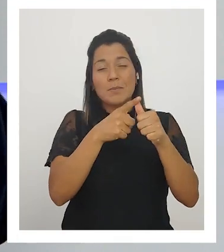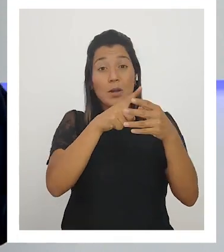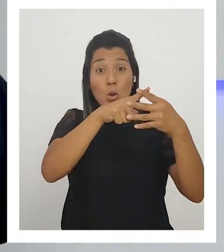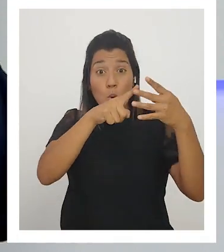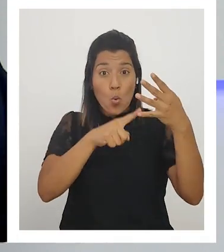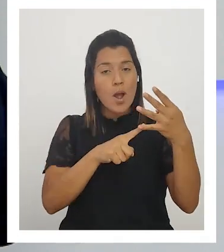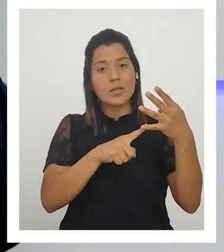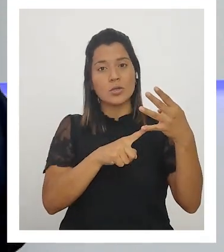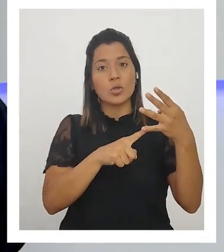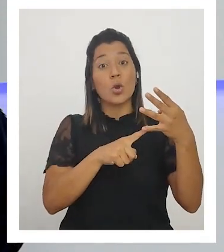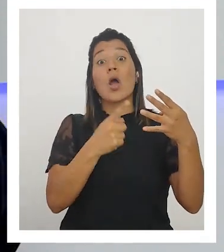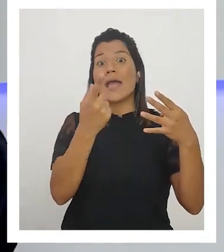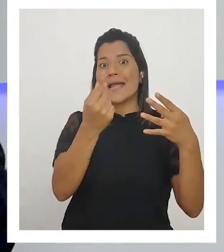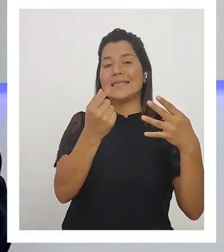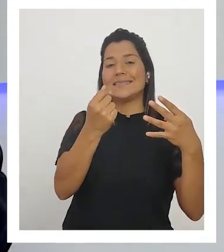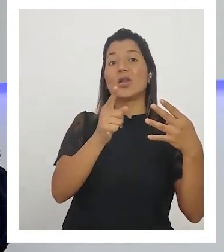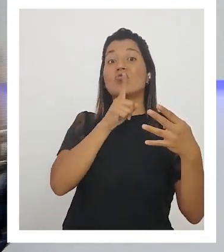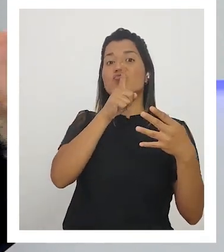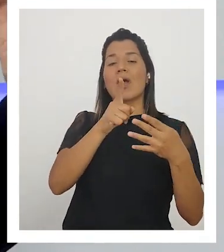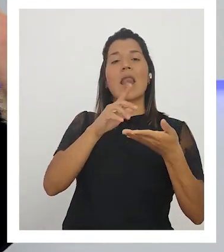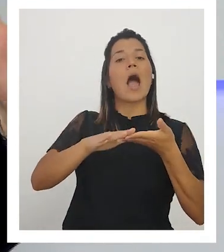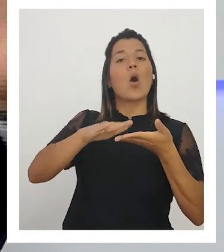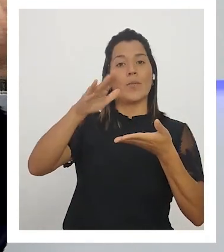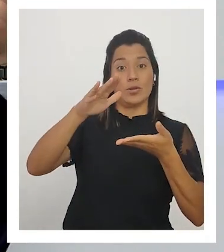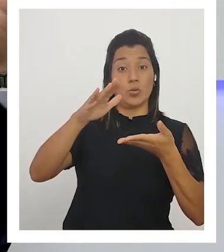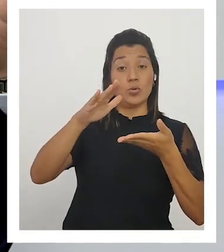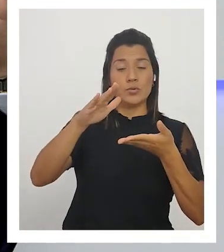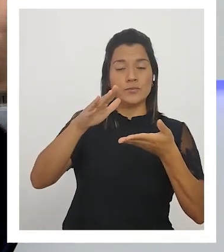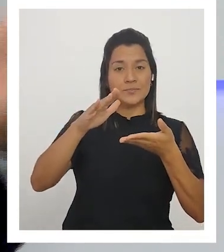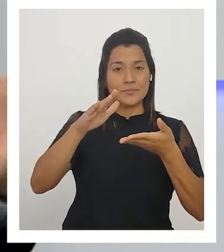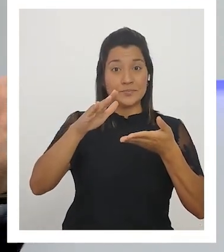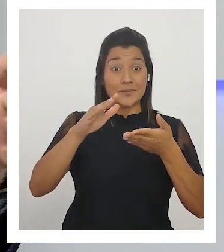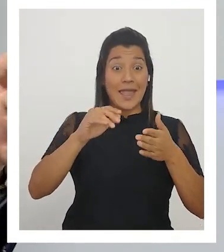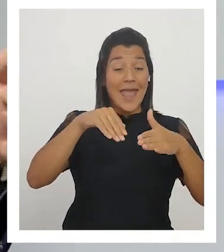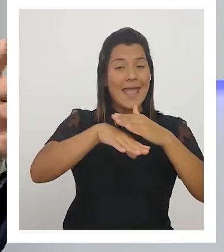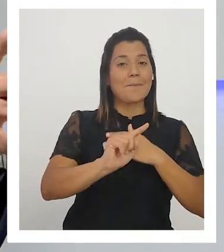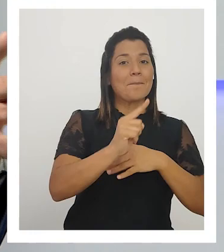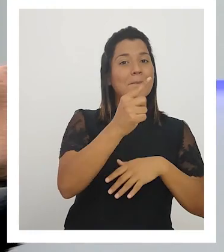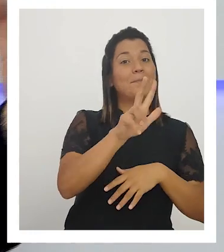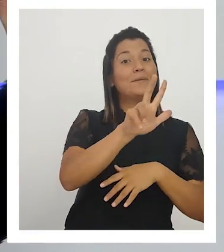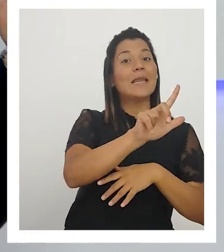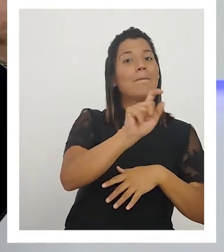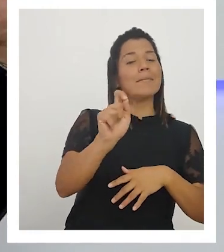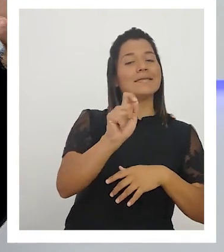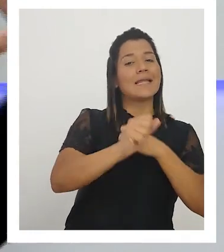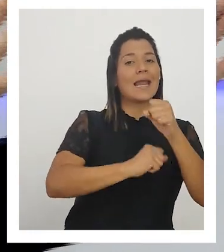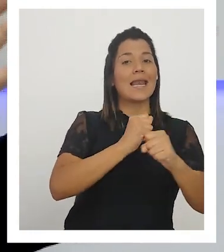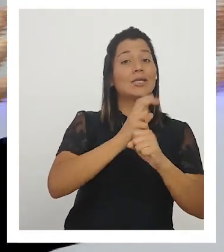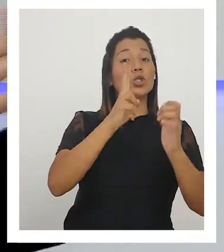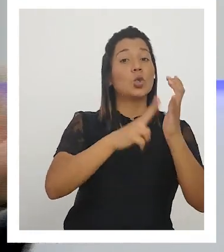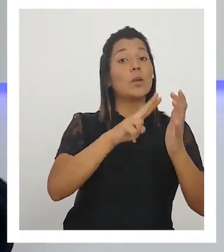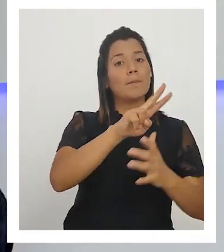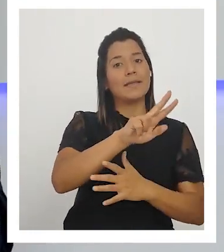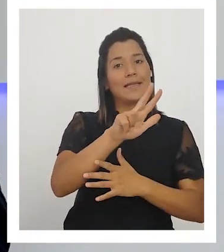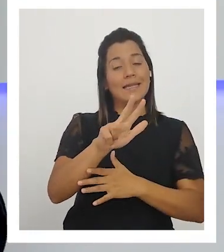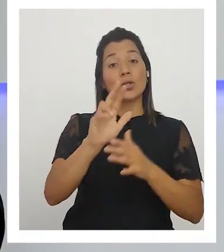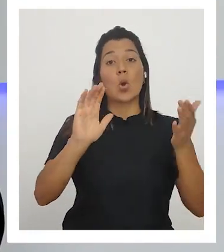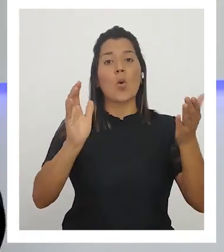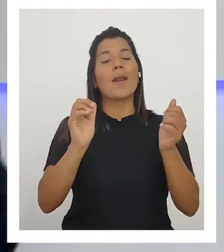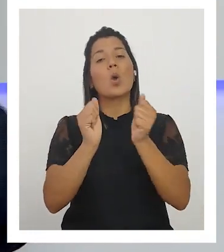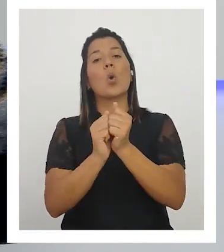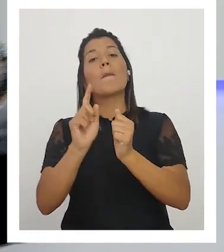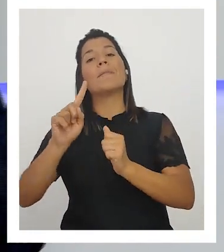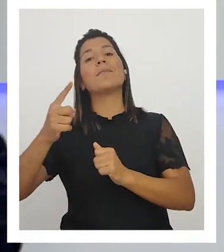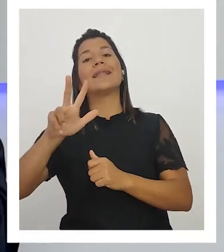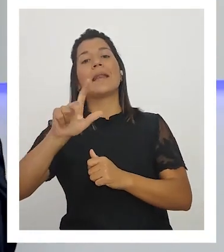cuales el salario real aumentó entre el primer trimestre de 2023 y el primer trimestre de